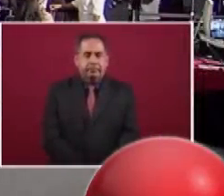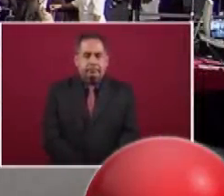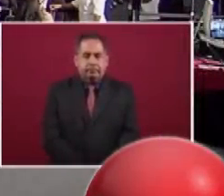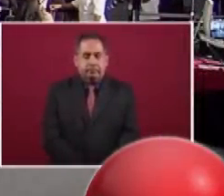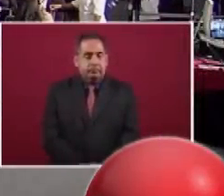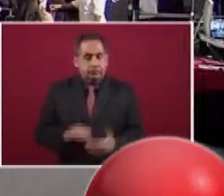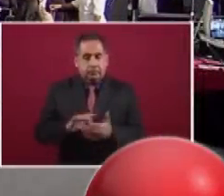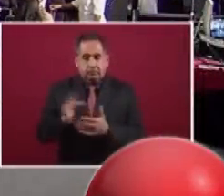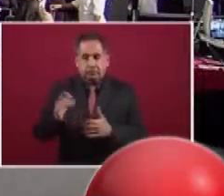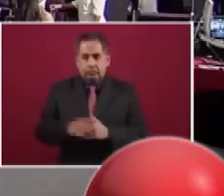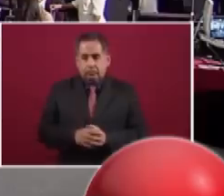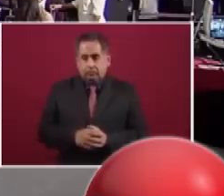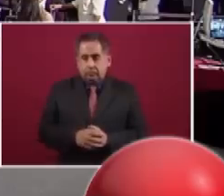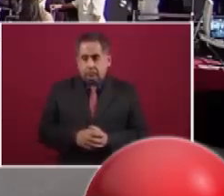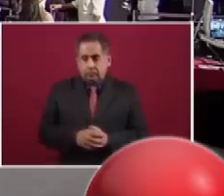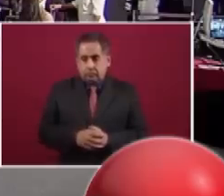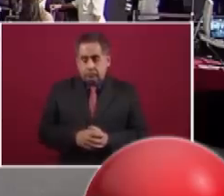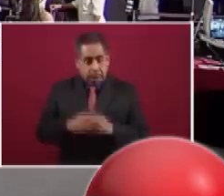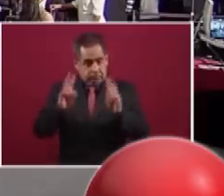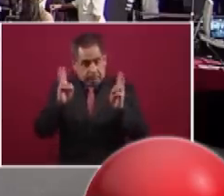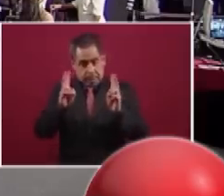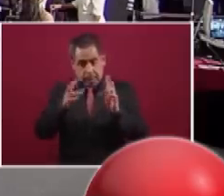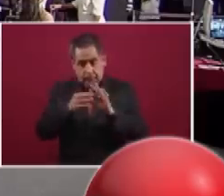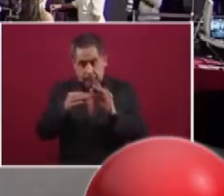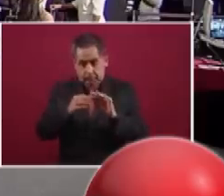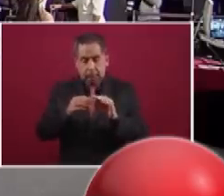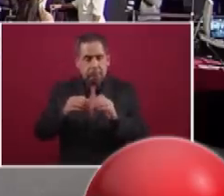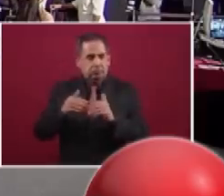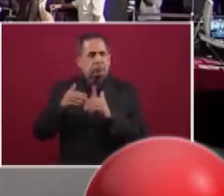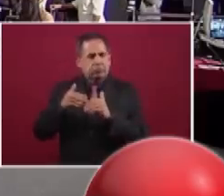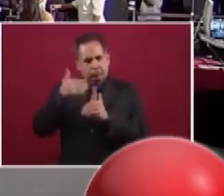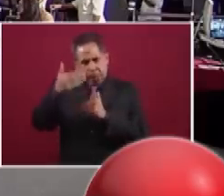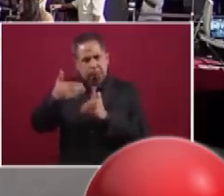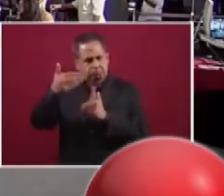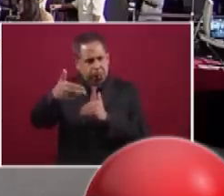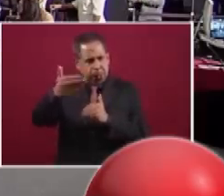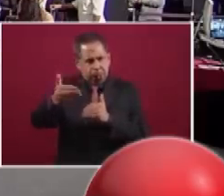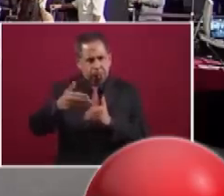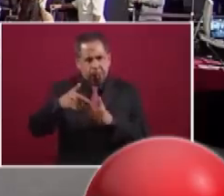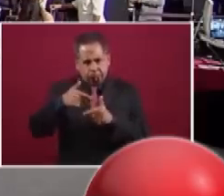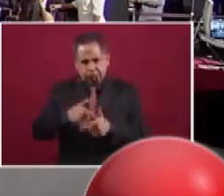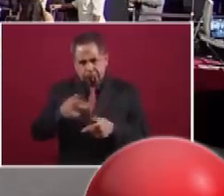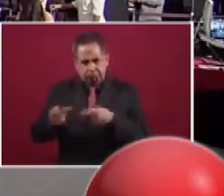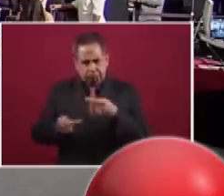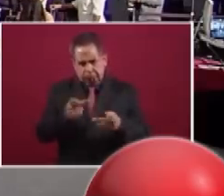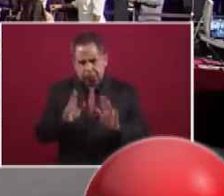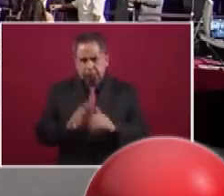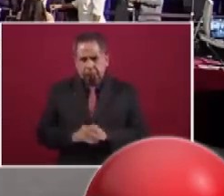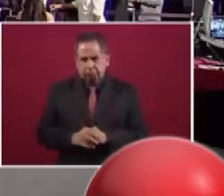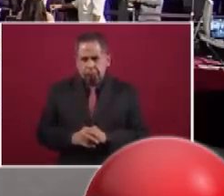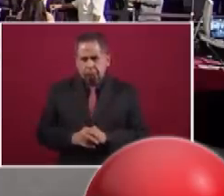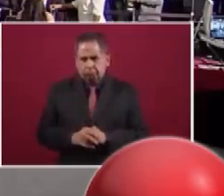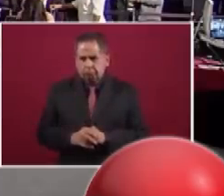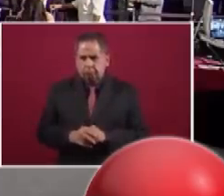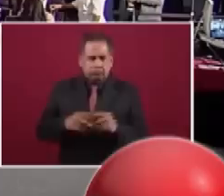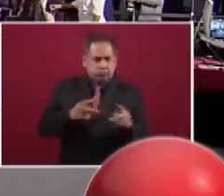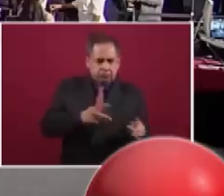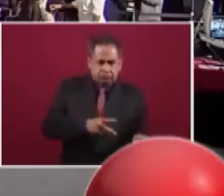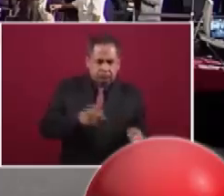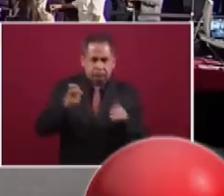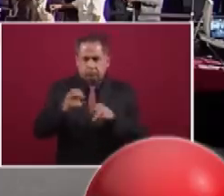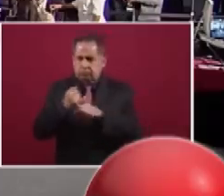Sí, gracias. Además, presidente. El tema no se cierra, es expediente abierto. Es decir, okay. Sube toda la